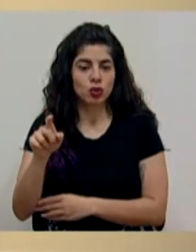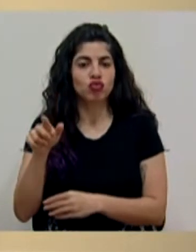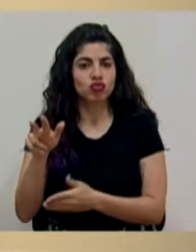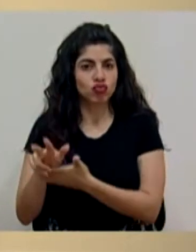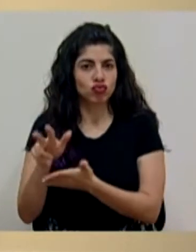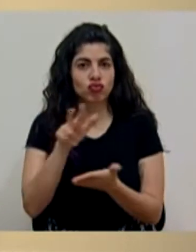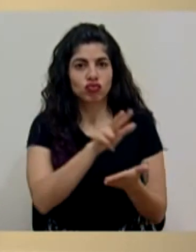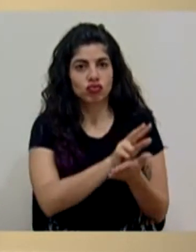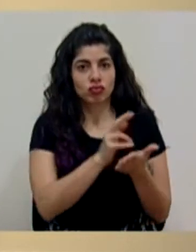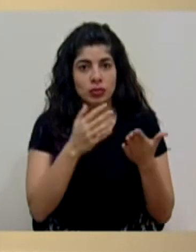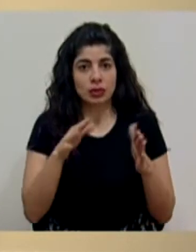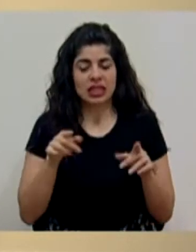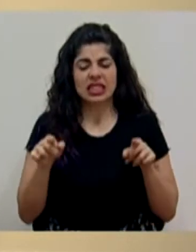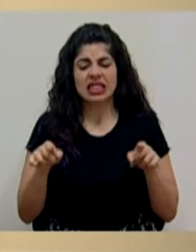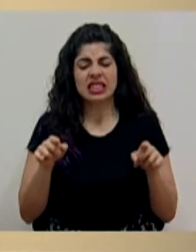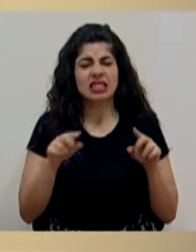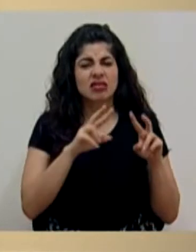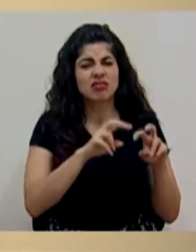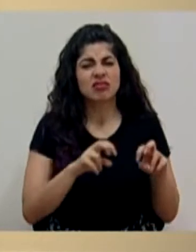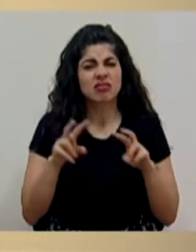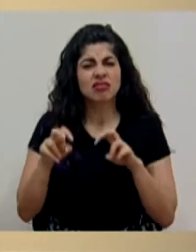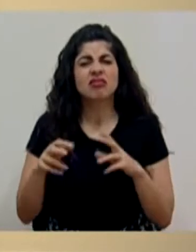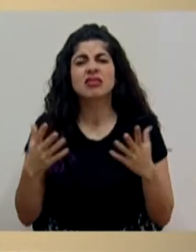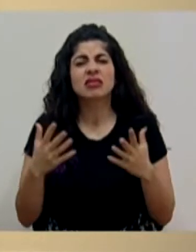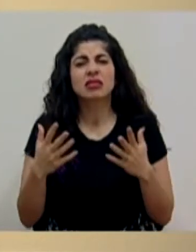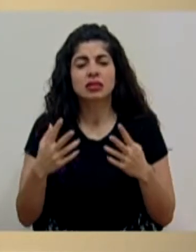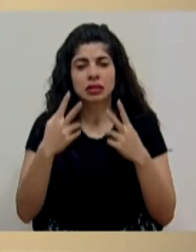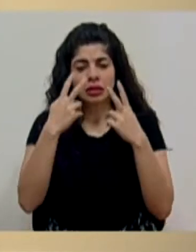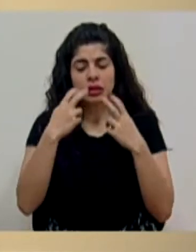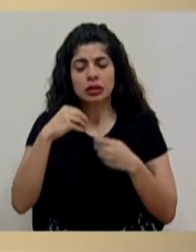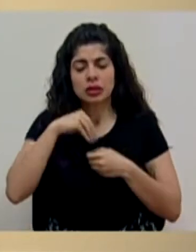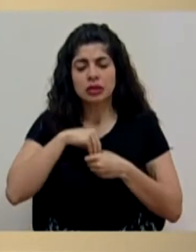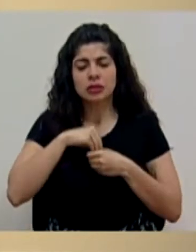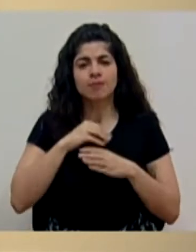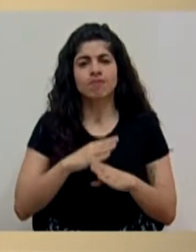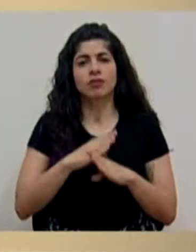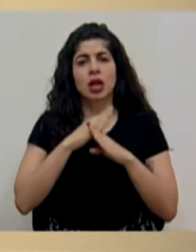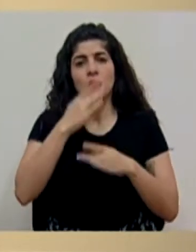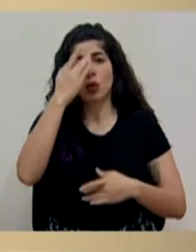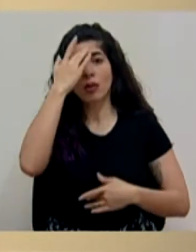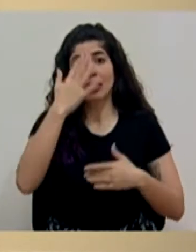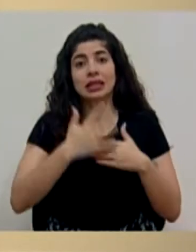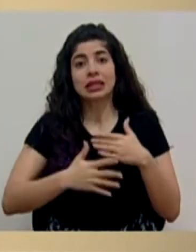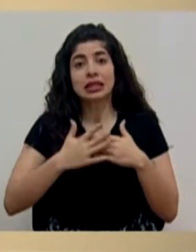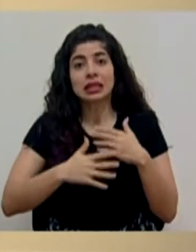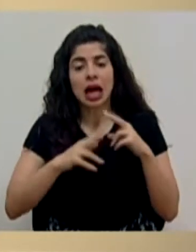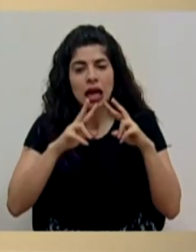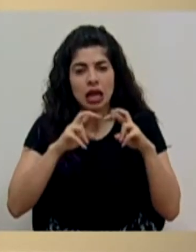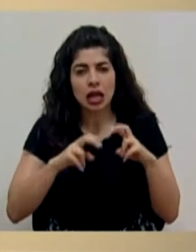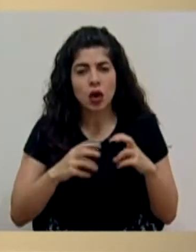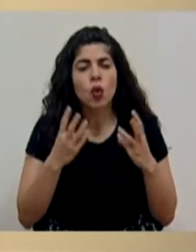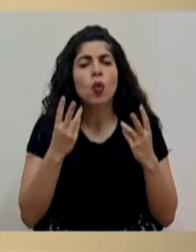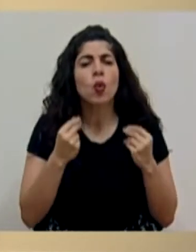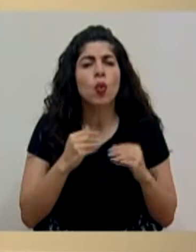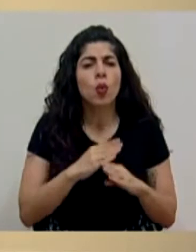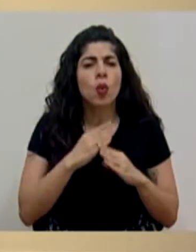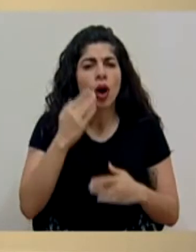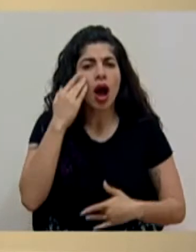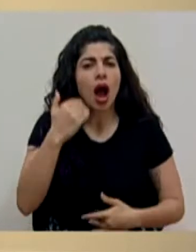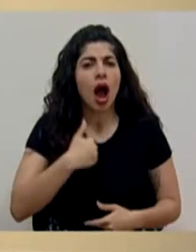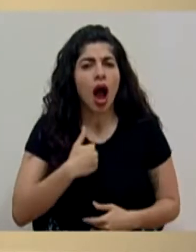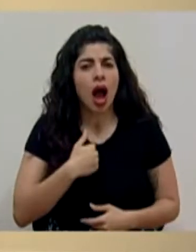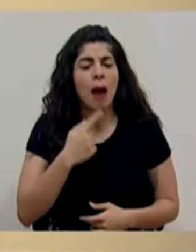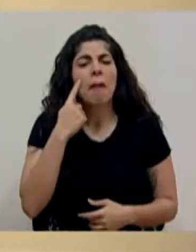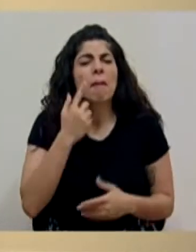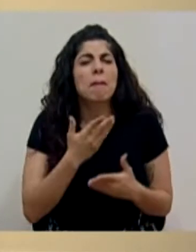Este tipo de pruebas lo que mide es la concentración de distintos tipos de anticuerpos en sangre, permitiendo identificar si